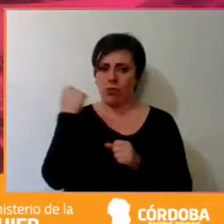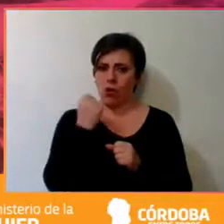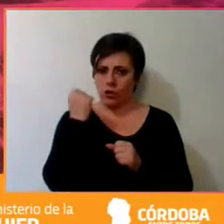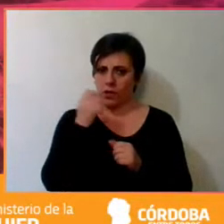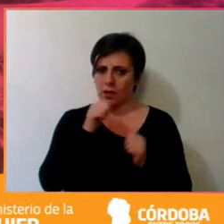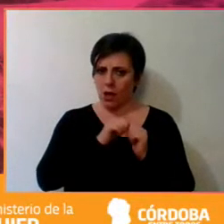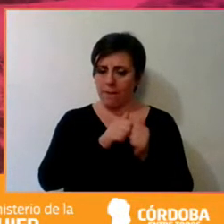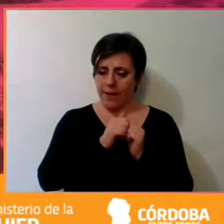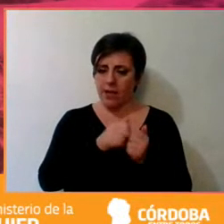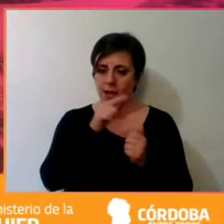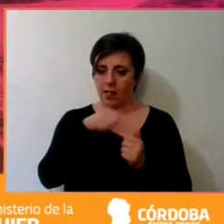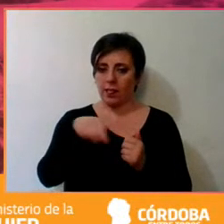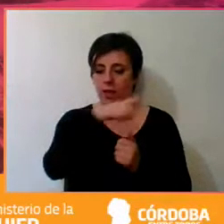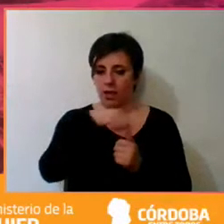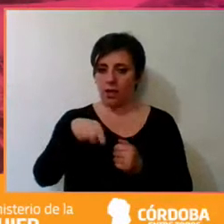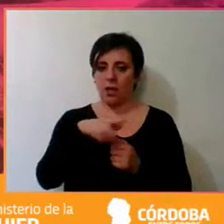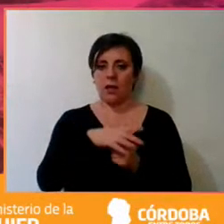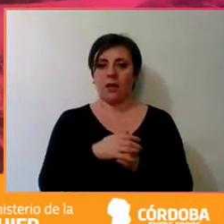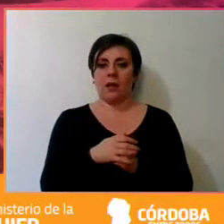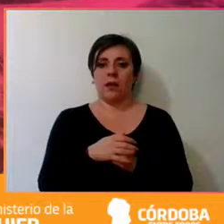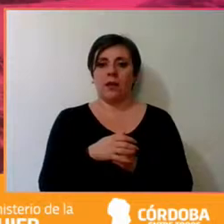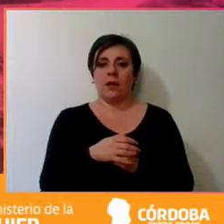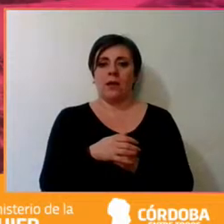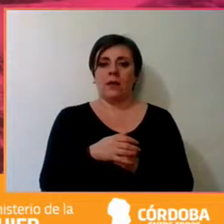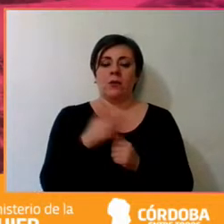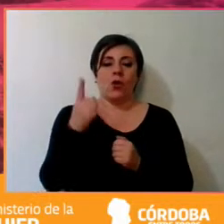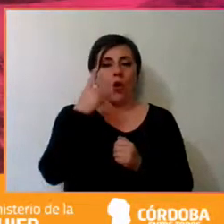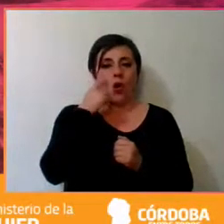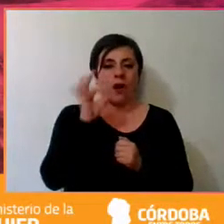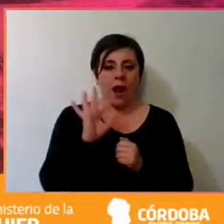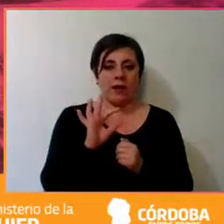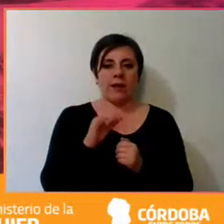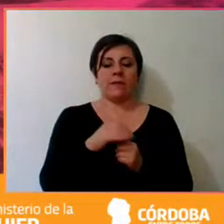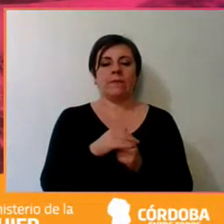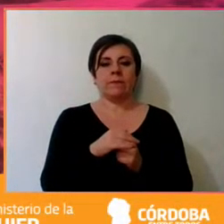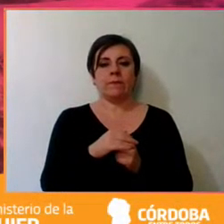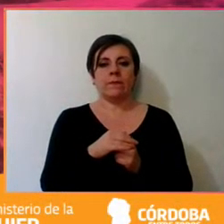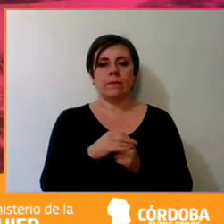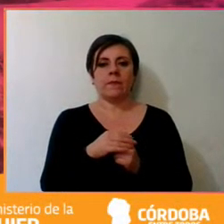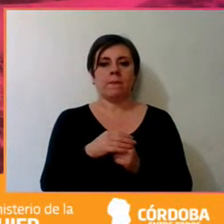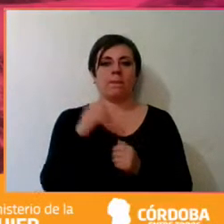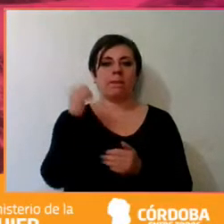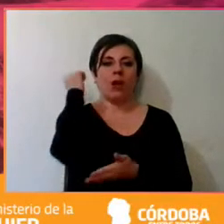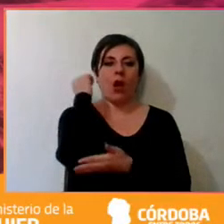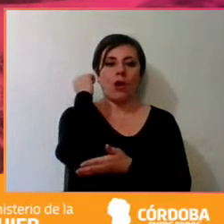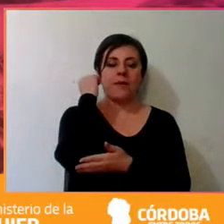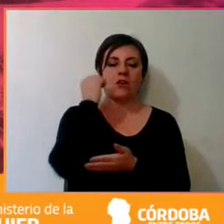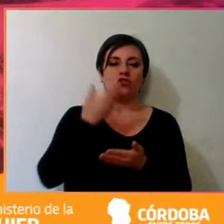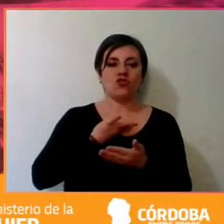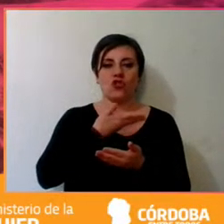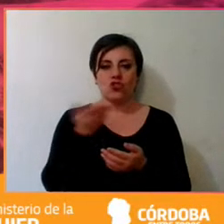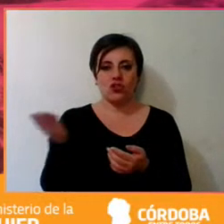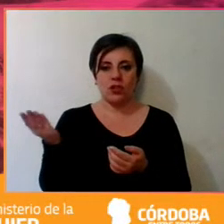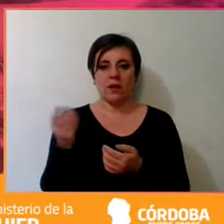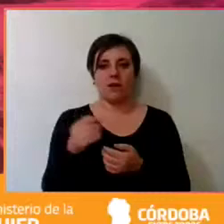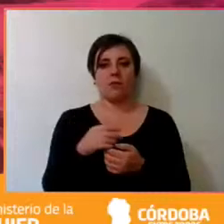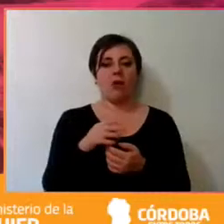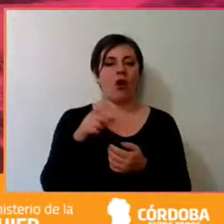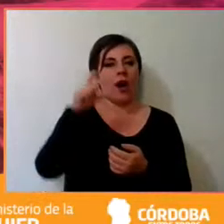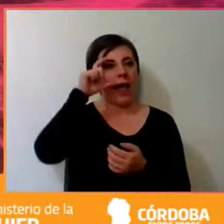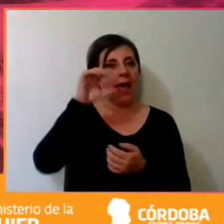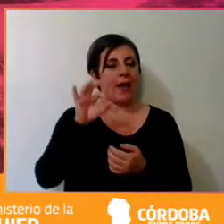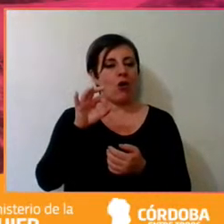Comisión Jurídica y Social de la Mujer, que es orgánica del Consejo Económico y Social de las Naciones Unidas, conocido como ECOSOC, y